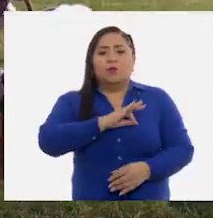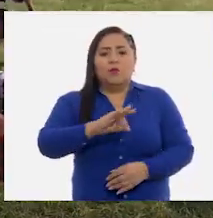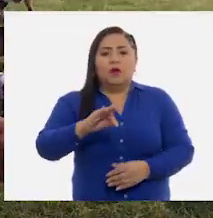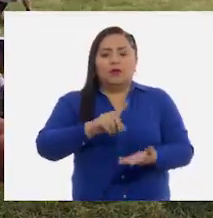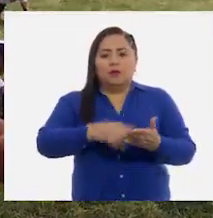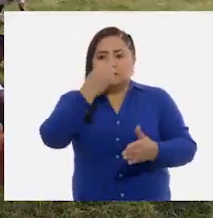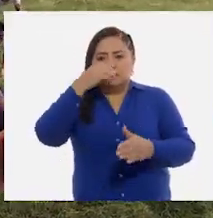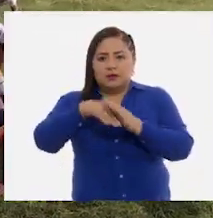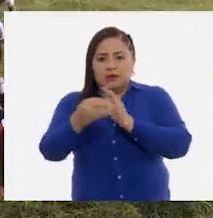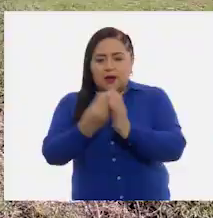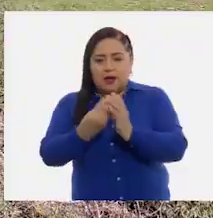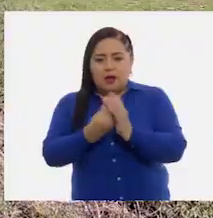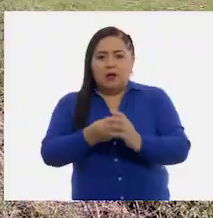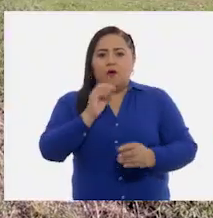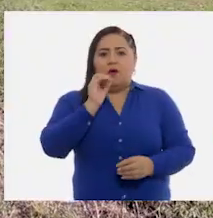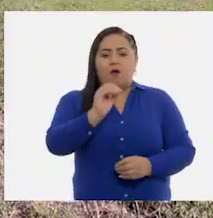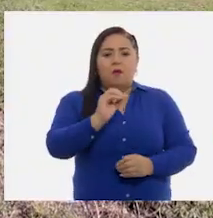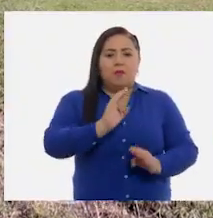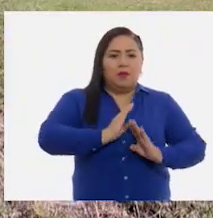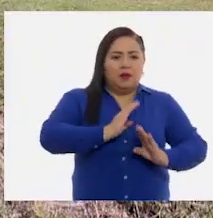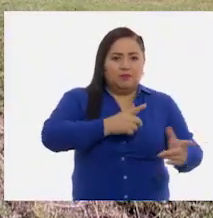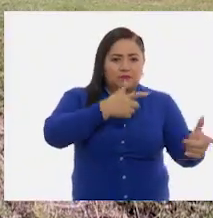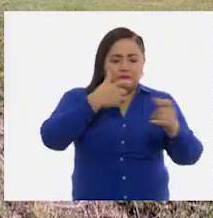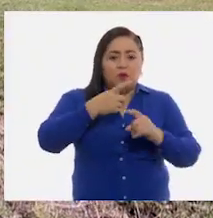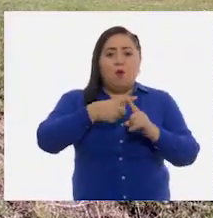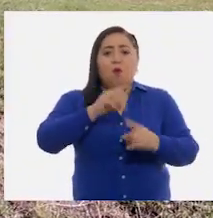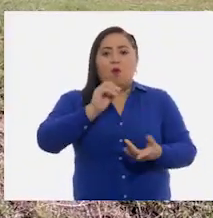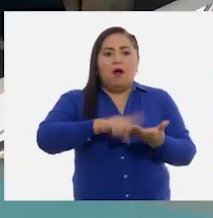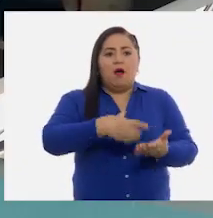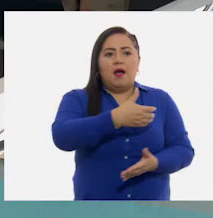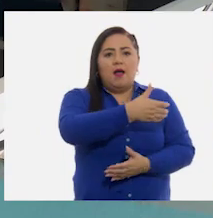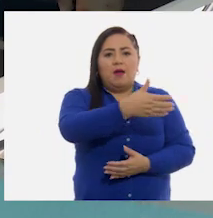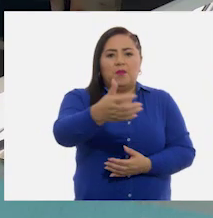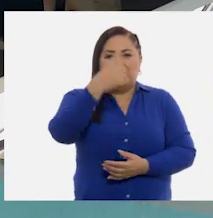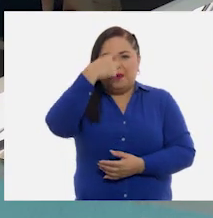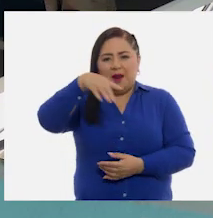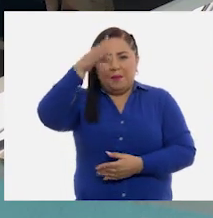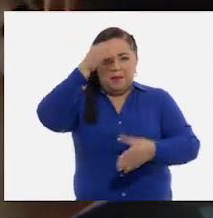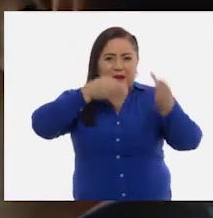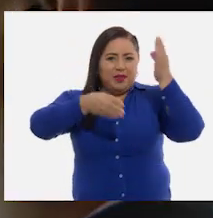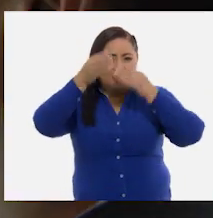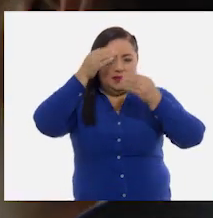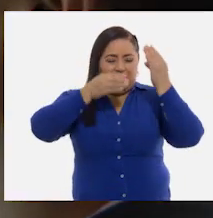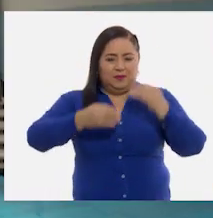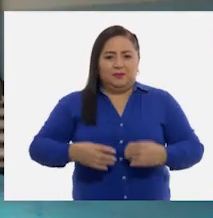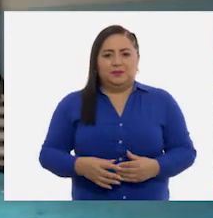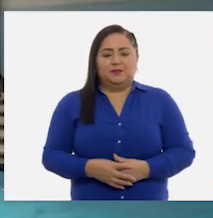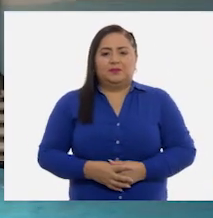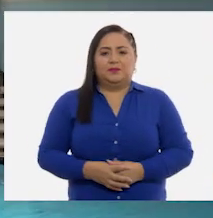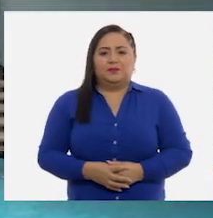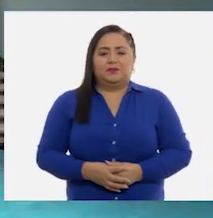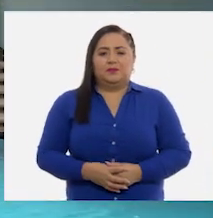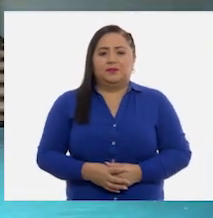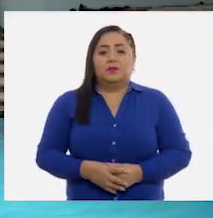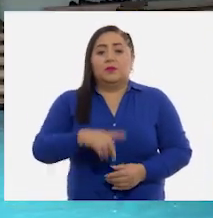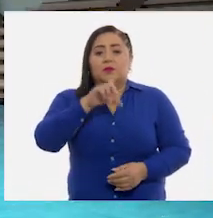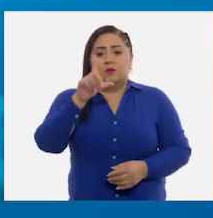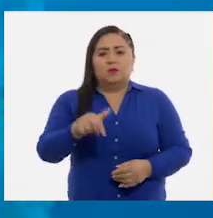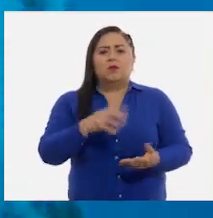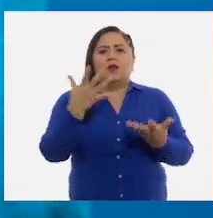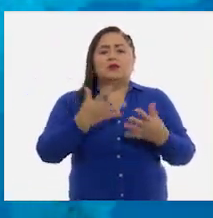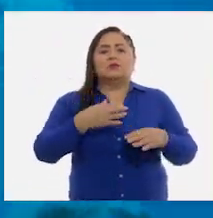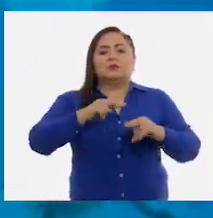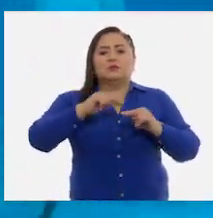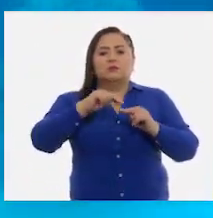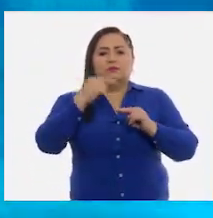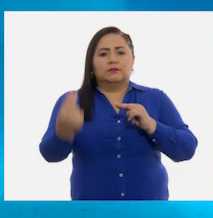el aula, en una clase de táctica militar o en el campo aprendiendo a disparar armas de fuego. Por la tarde realizan